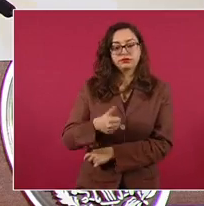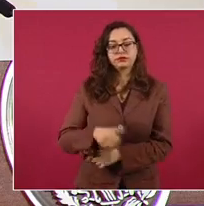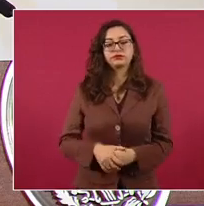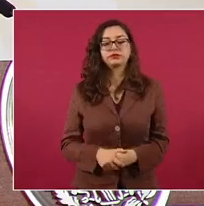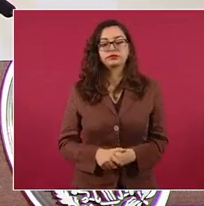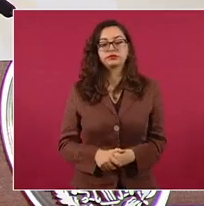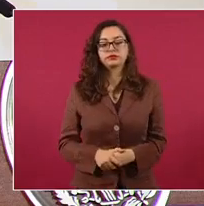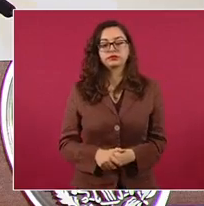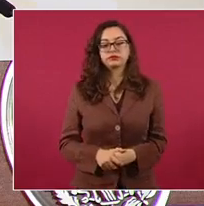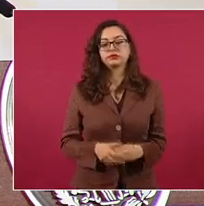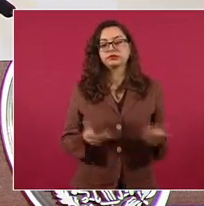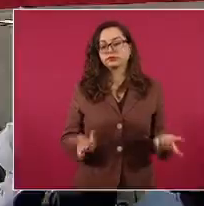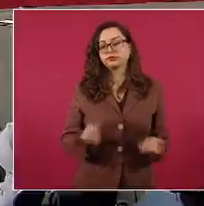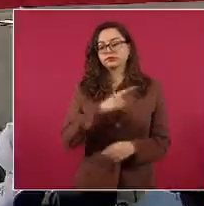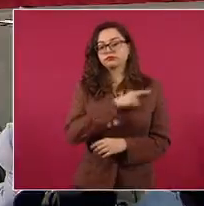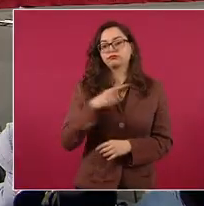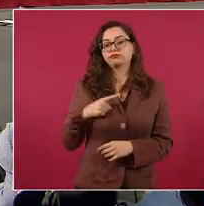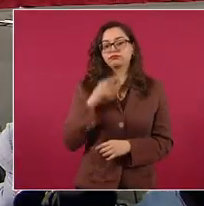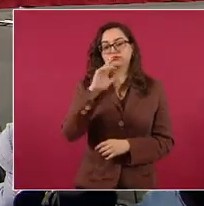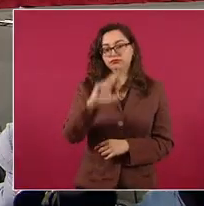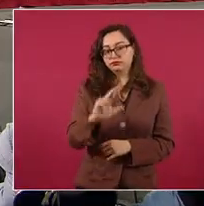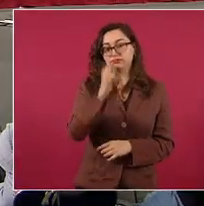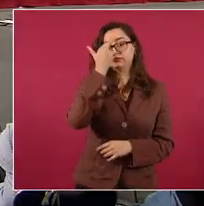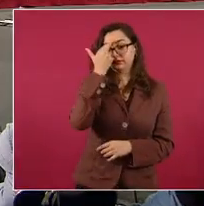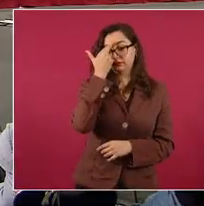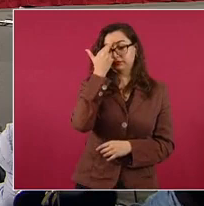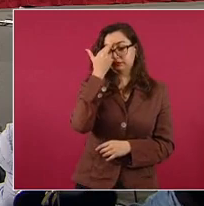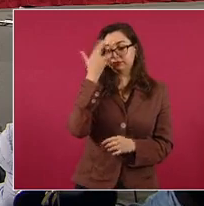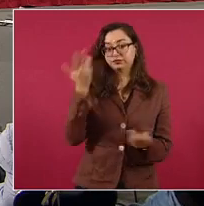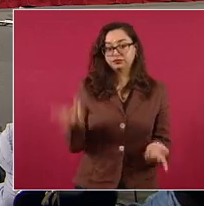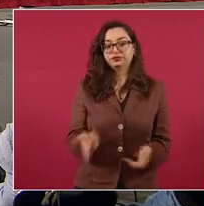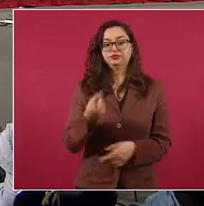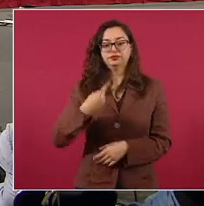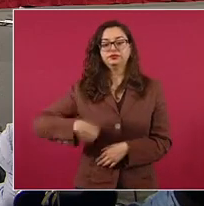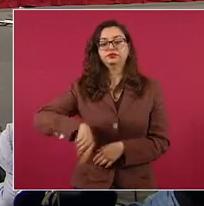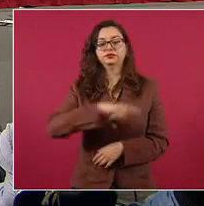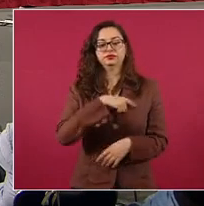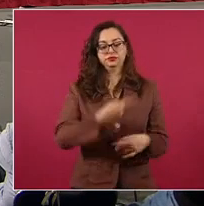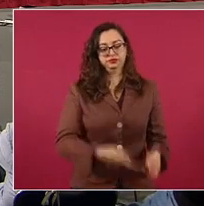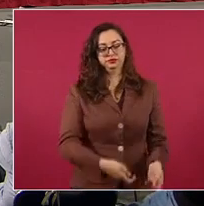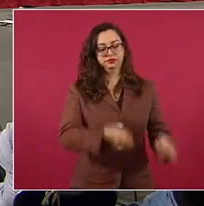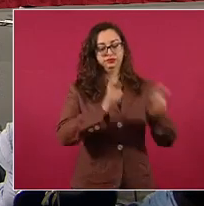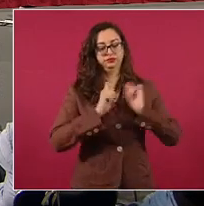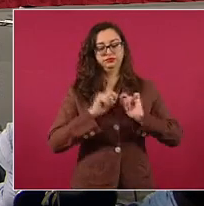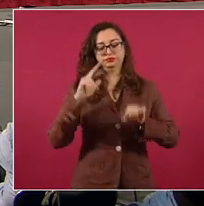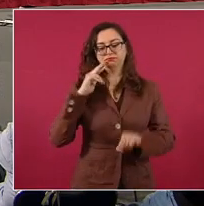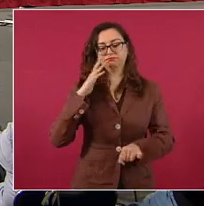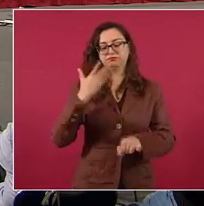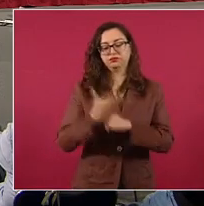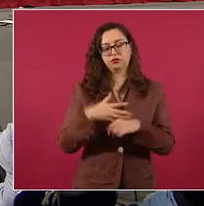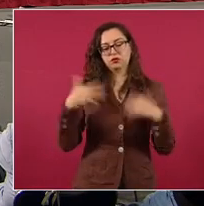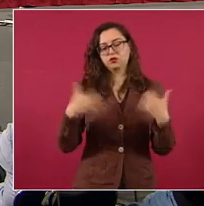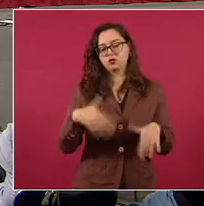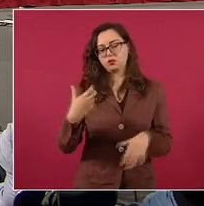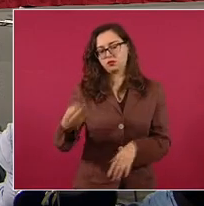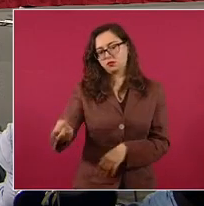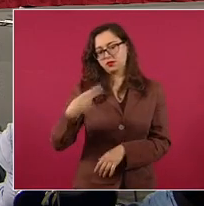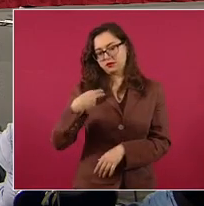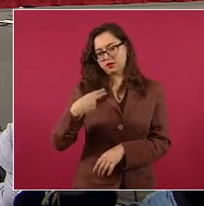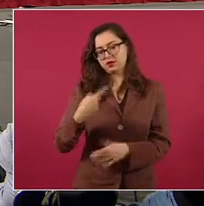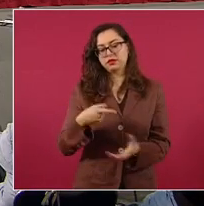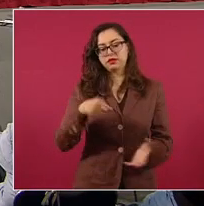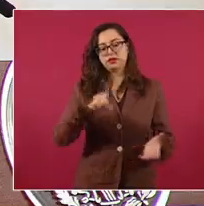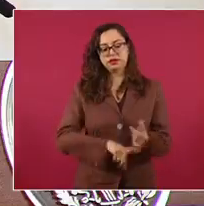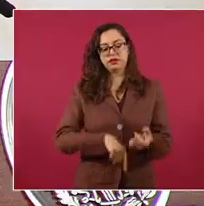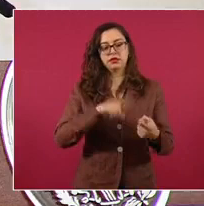recordarles que en este esfuerzo que tenemos el privilegio de coordinar, participan la